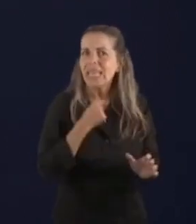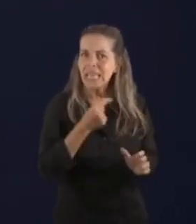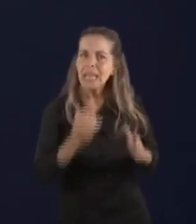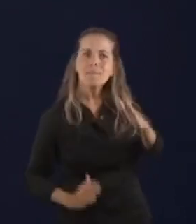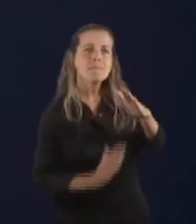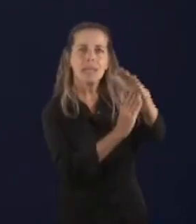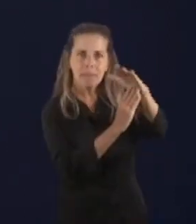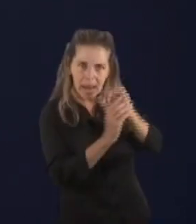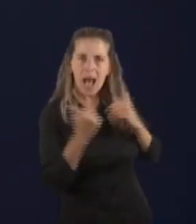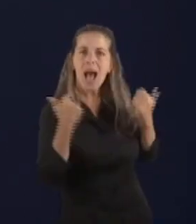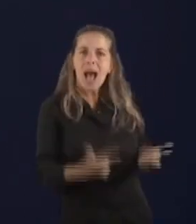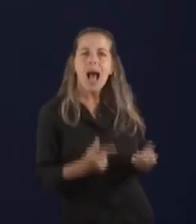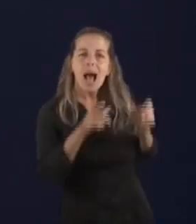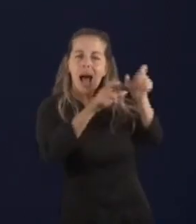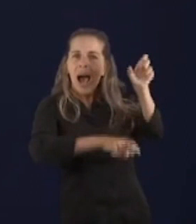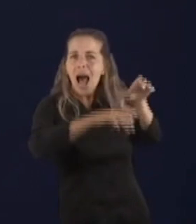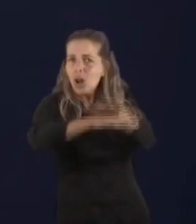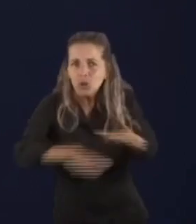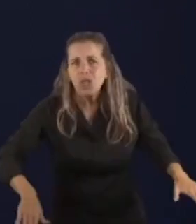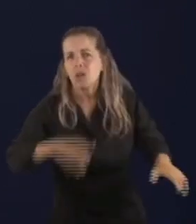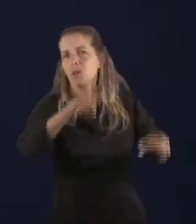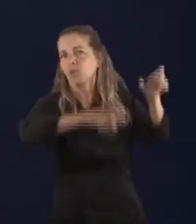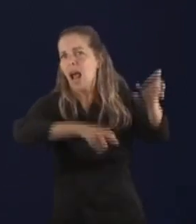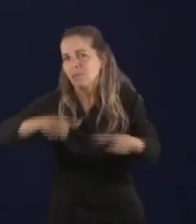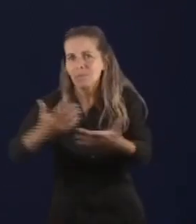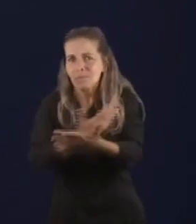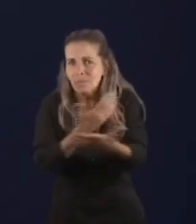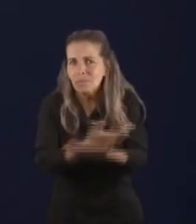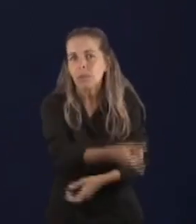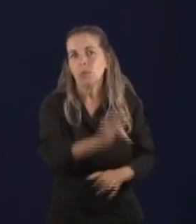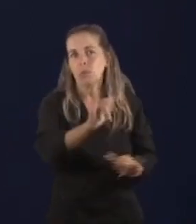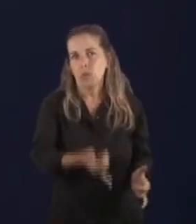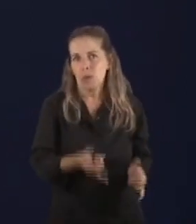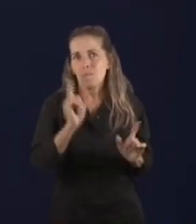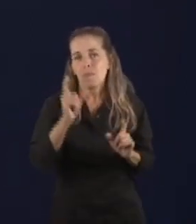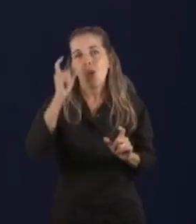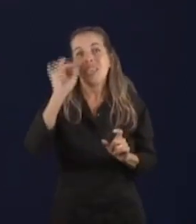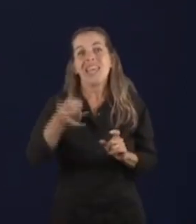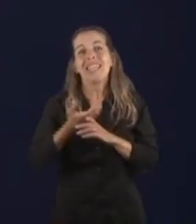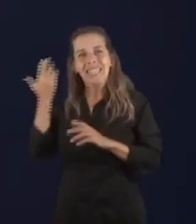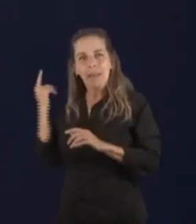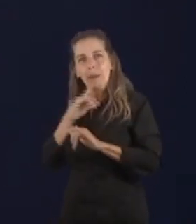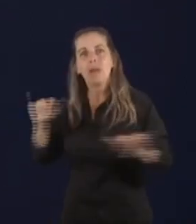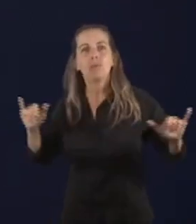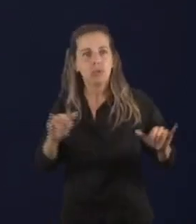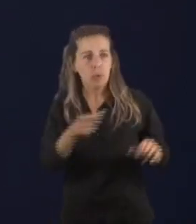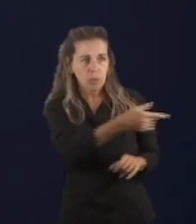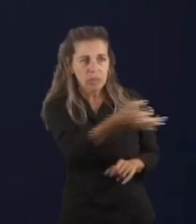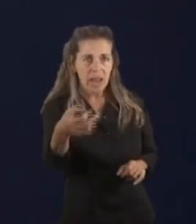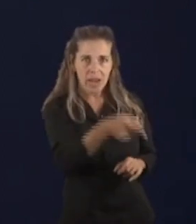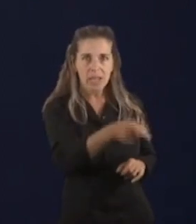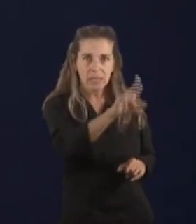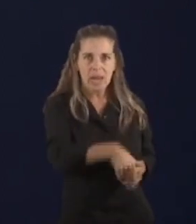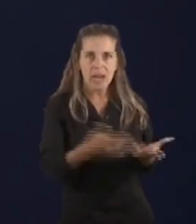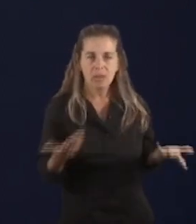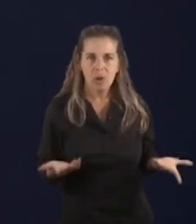vulnerables estén atendidos de manera inmediata desde el 10 de diciembre pasado así que sí efectivamente es como vos es como vos decís Por